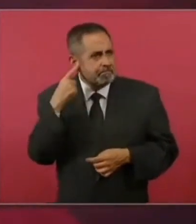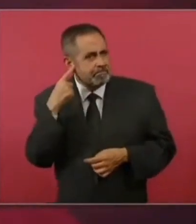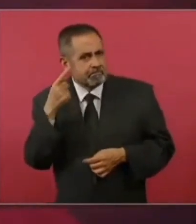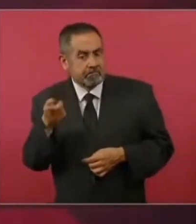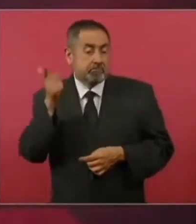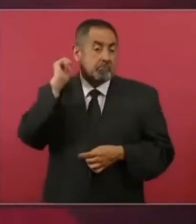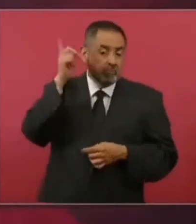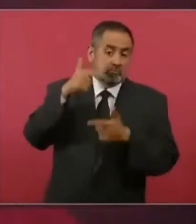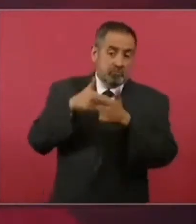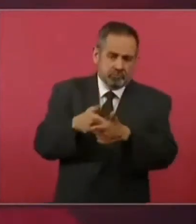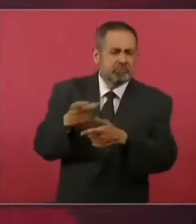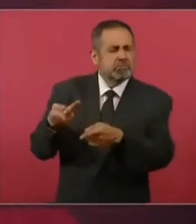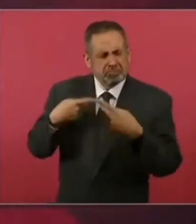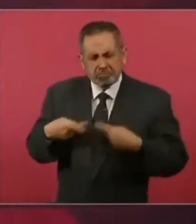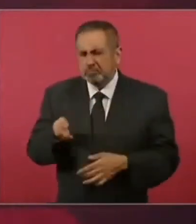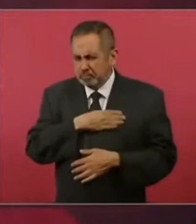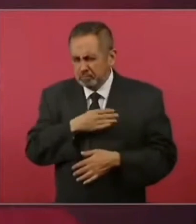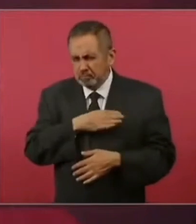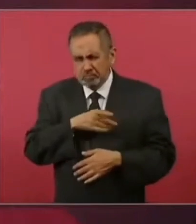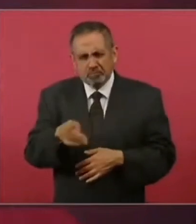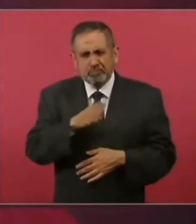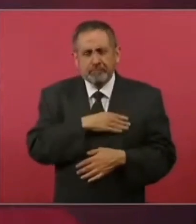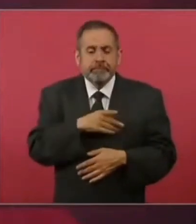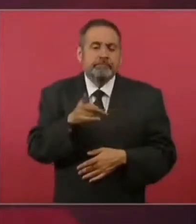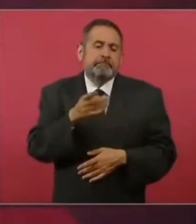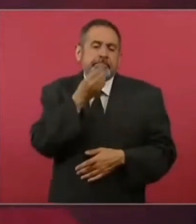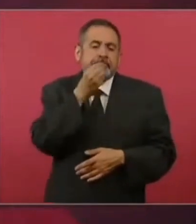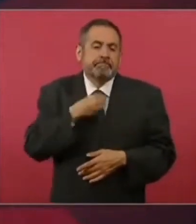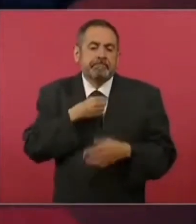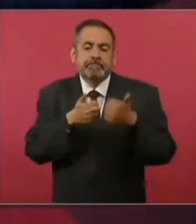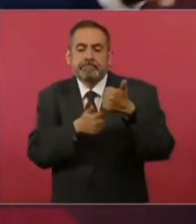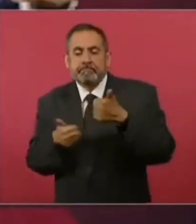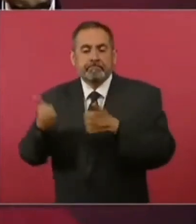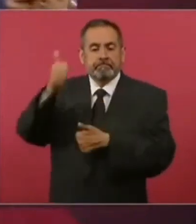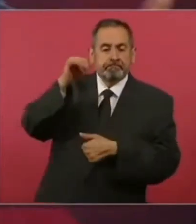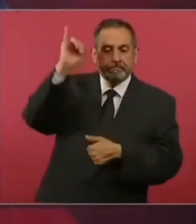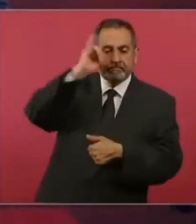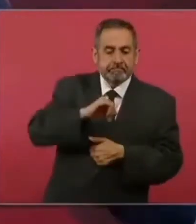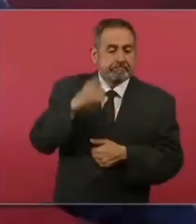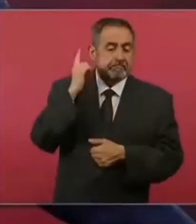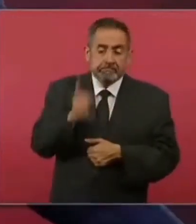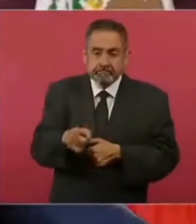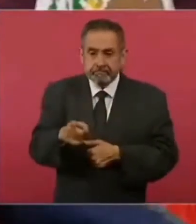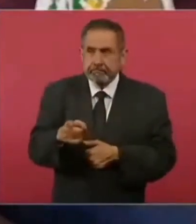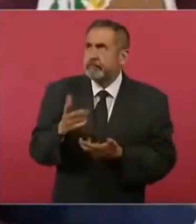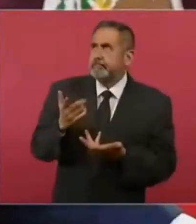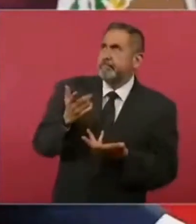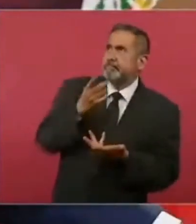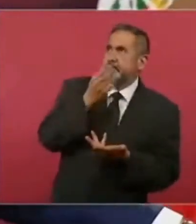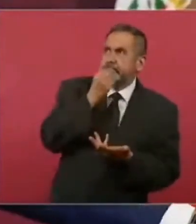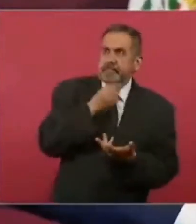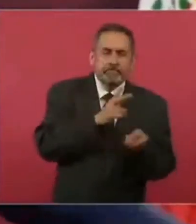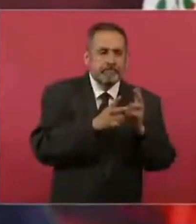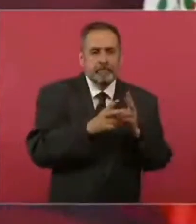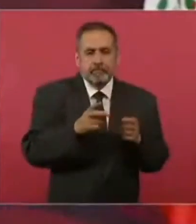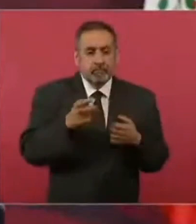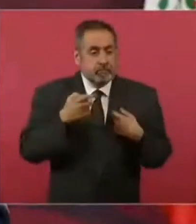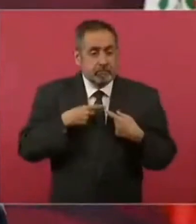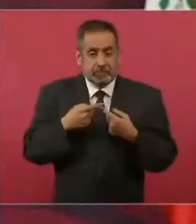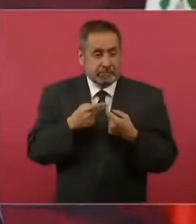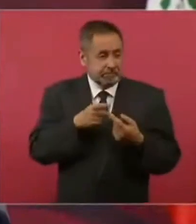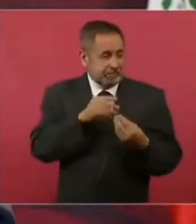Ojalá y siga, y es una buena persona. Nada más que, pues, por eso, ¿yo qué me voy a pelear con los periodistas?